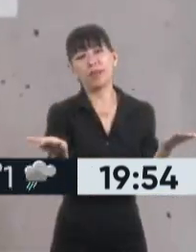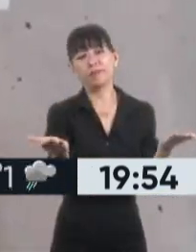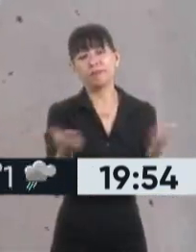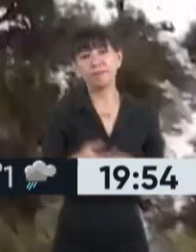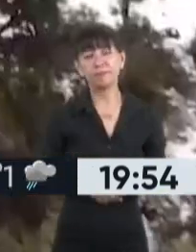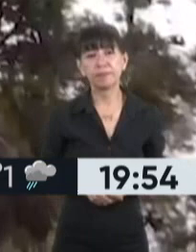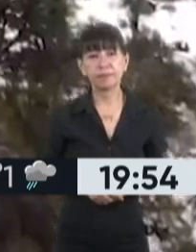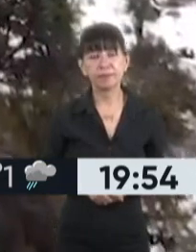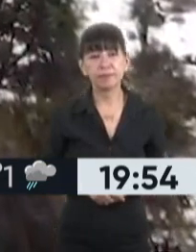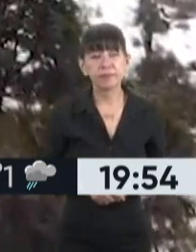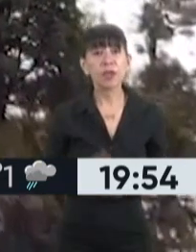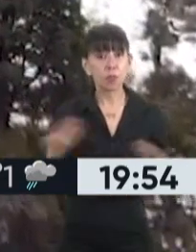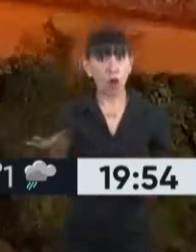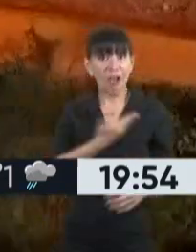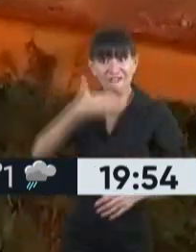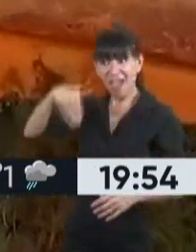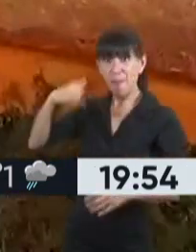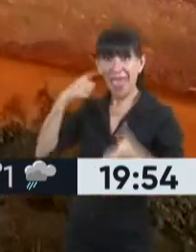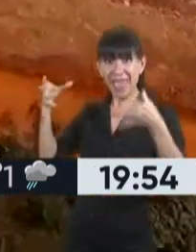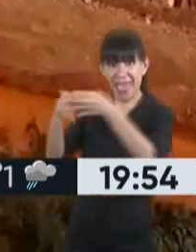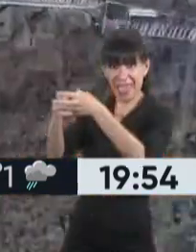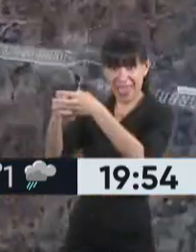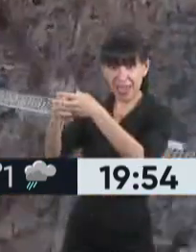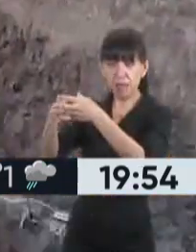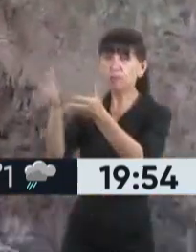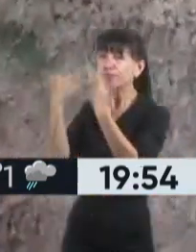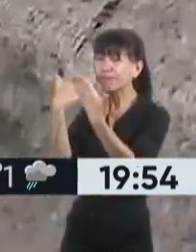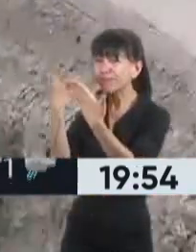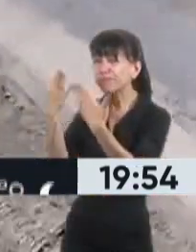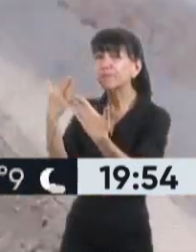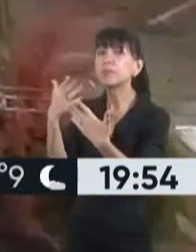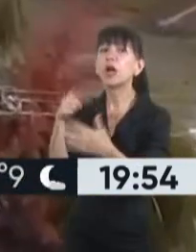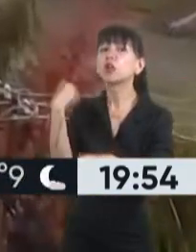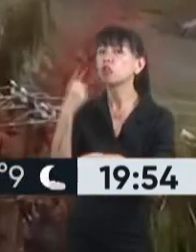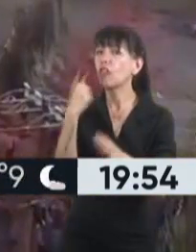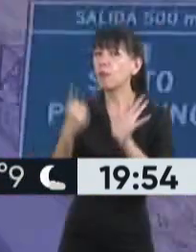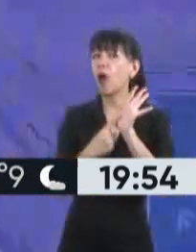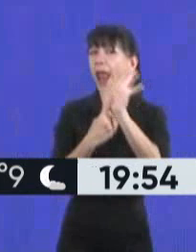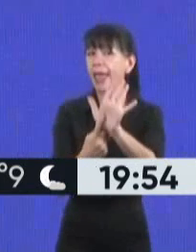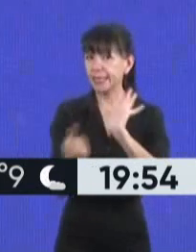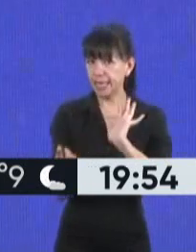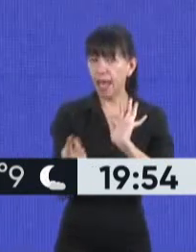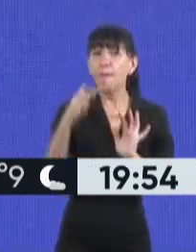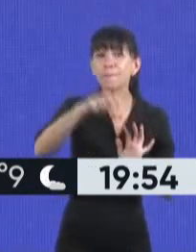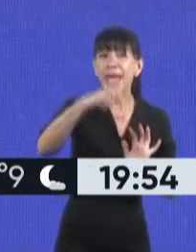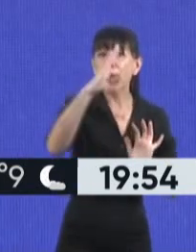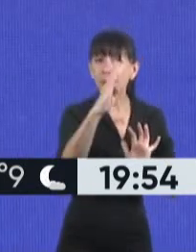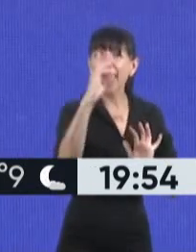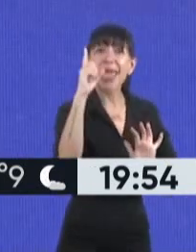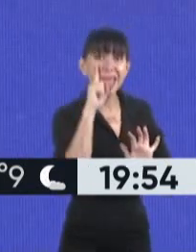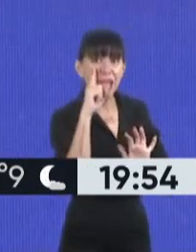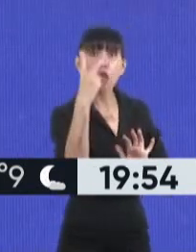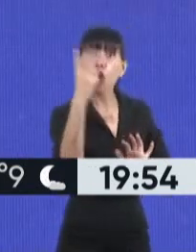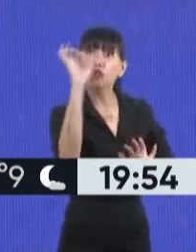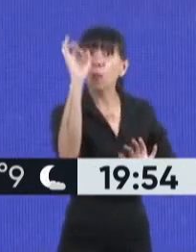Cuando discutimos con el fondo, le dijimos que era una garantía que el 2% del PBI podamos usarlo en